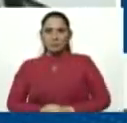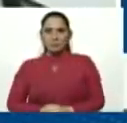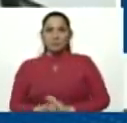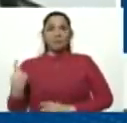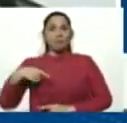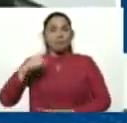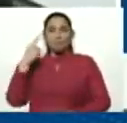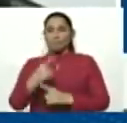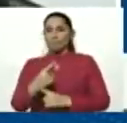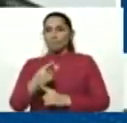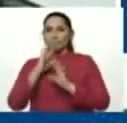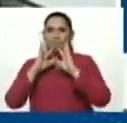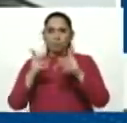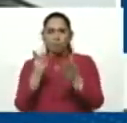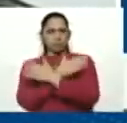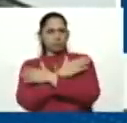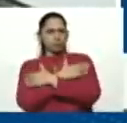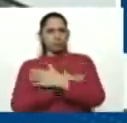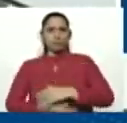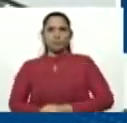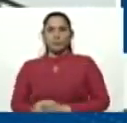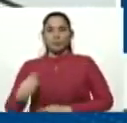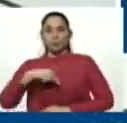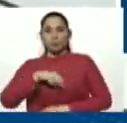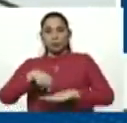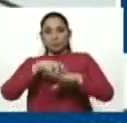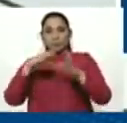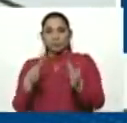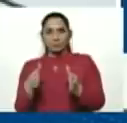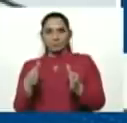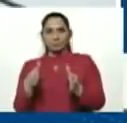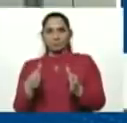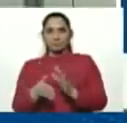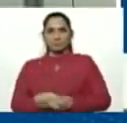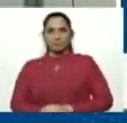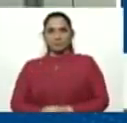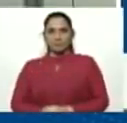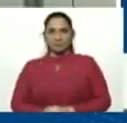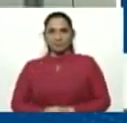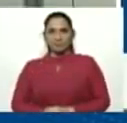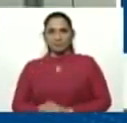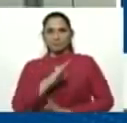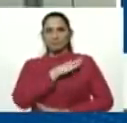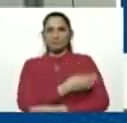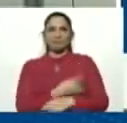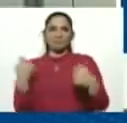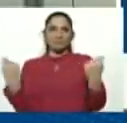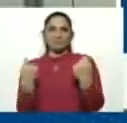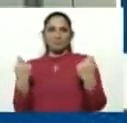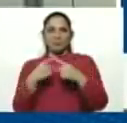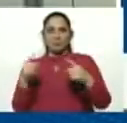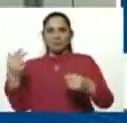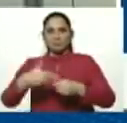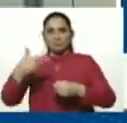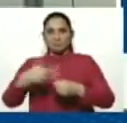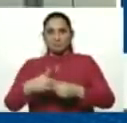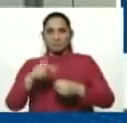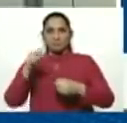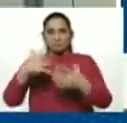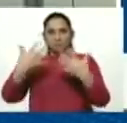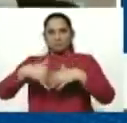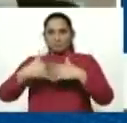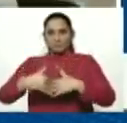tengo que decirlo y felicitarlo, nuestro ministro del Poder Popular para el Petróleo, para la